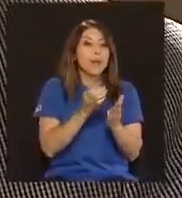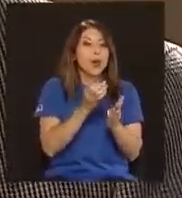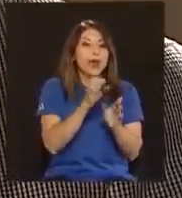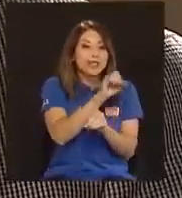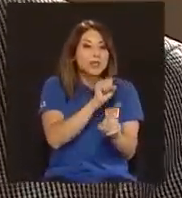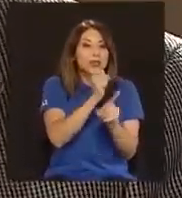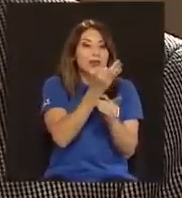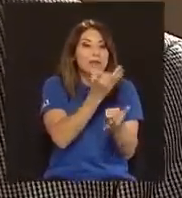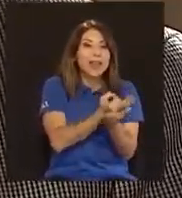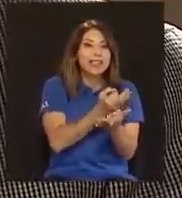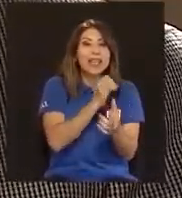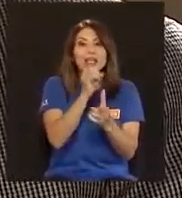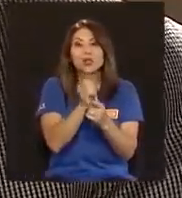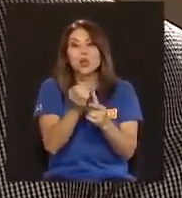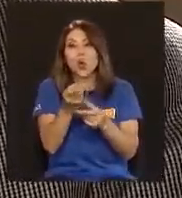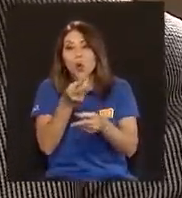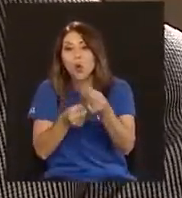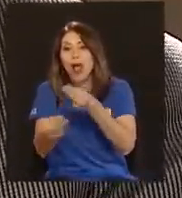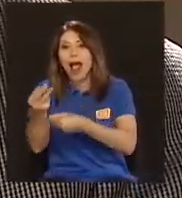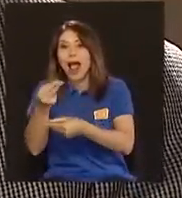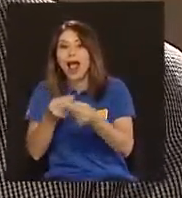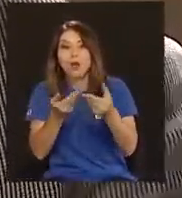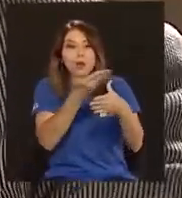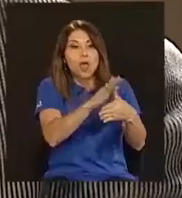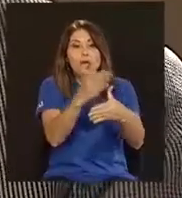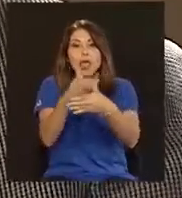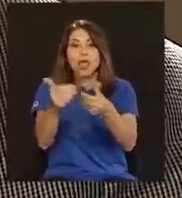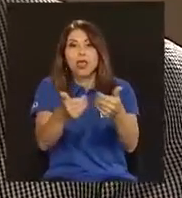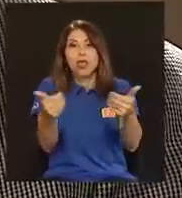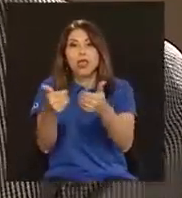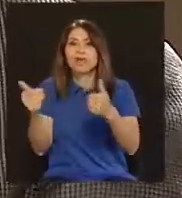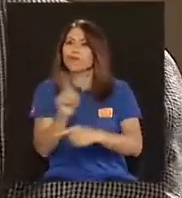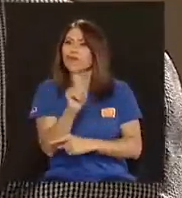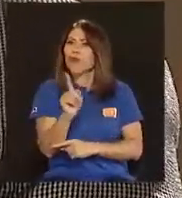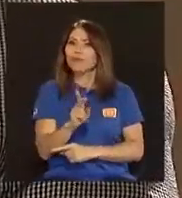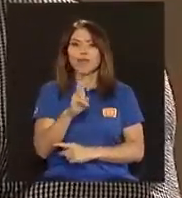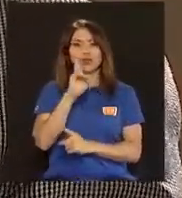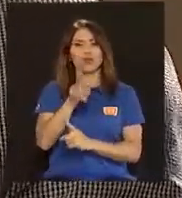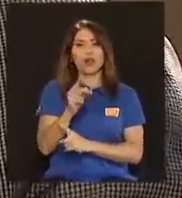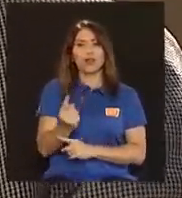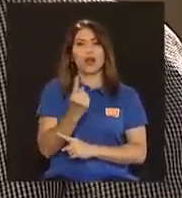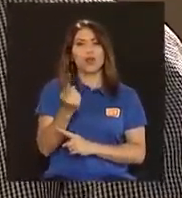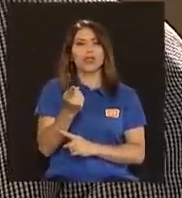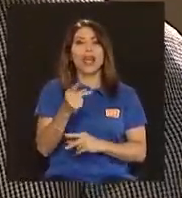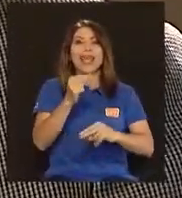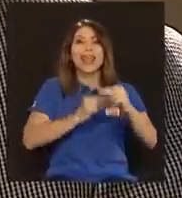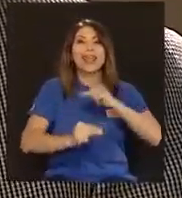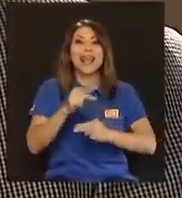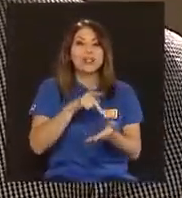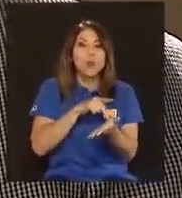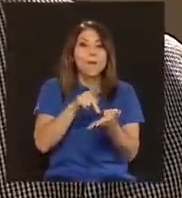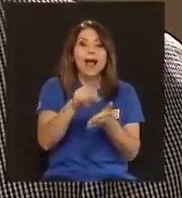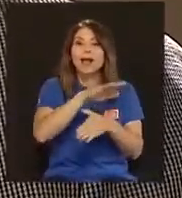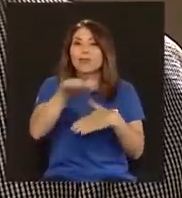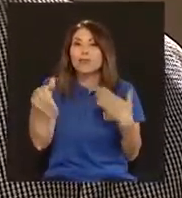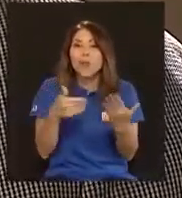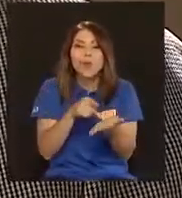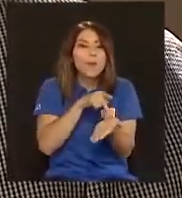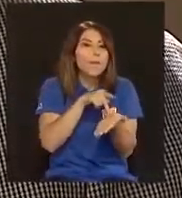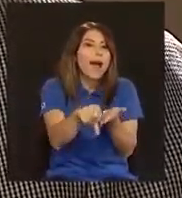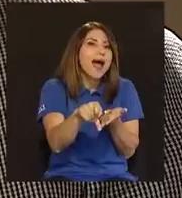es que son una sola cosa. El negocio paga la educación del muchacho y paga el negocio y paga en general hasta los